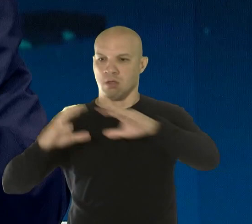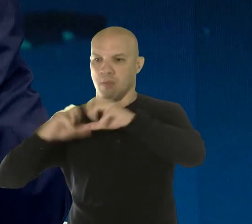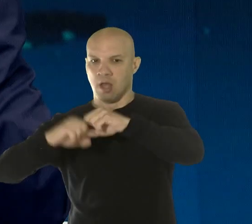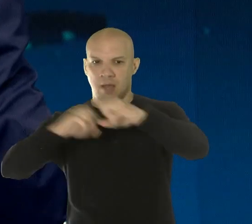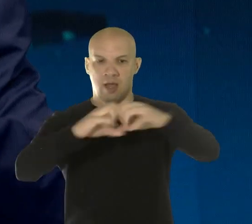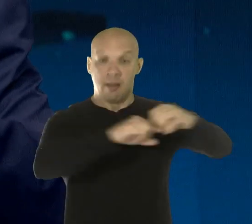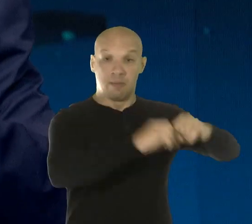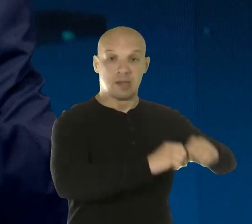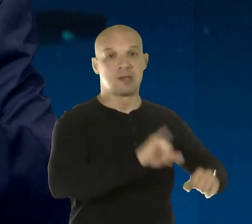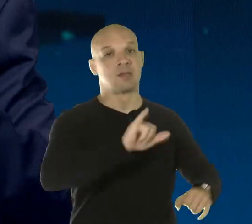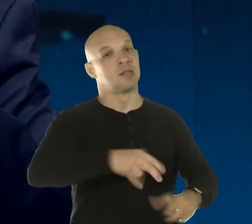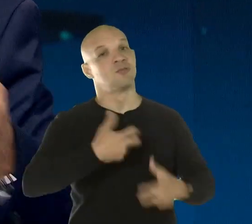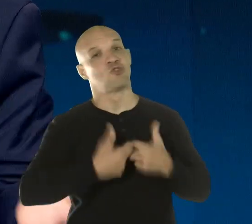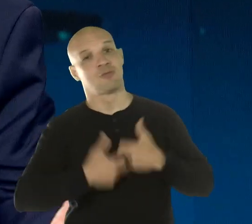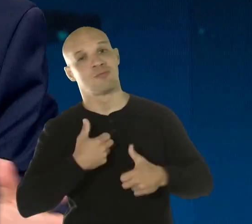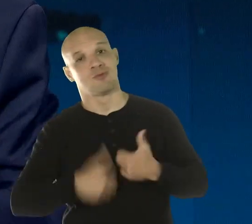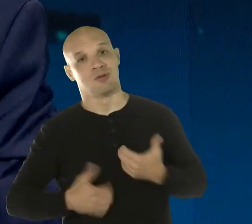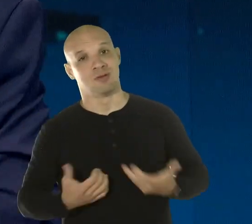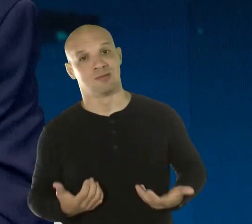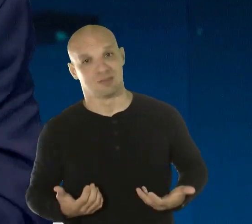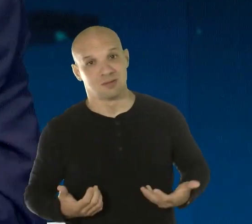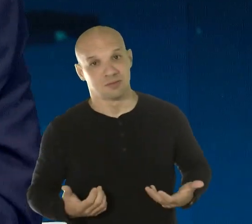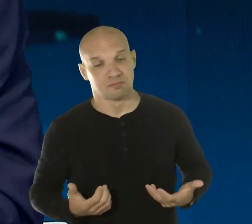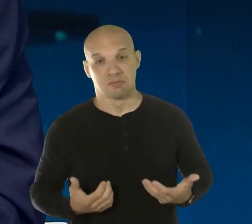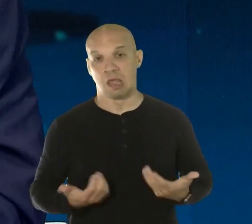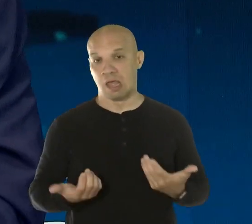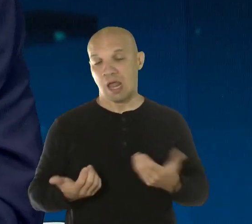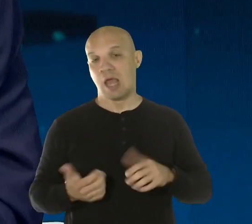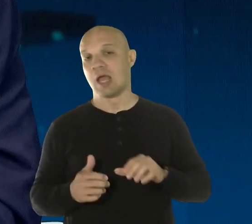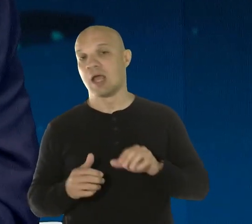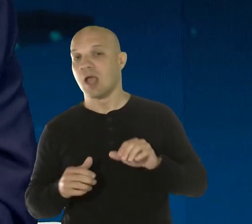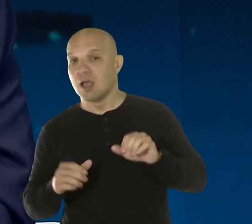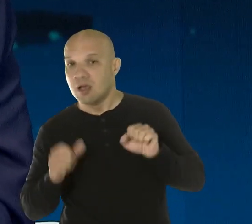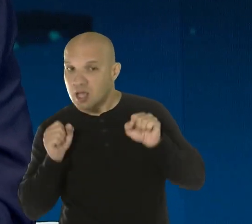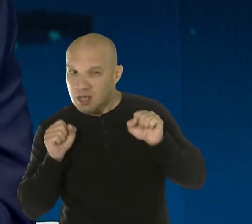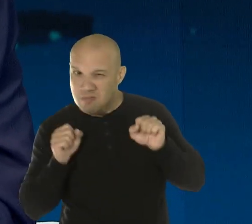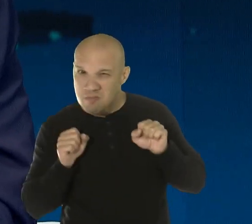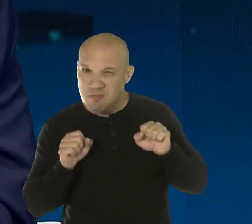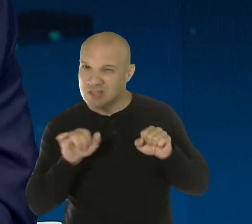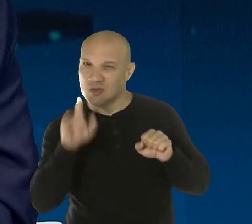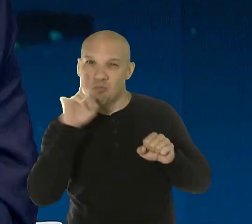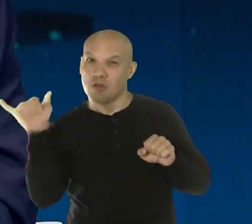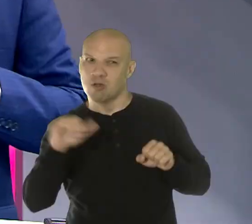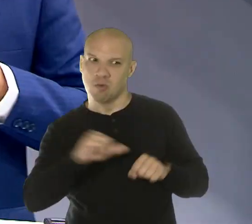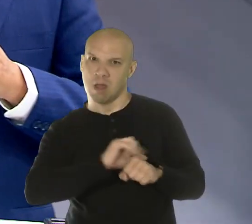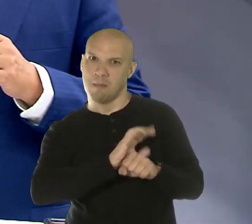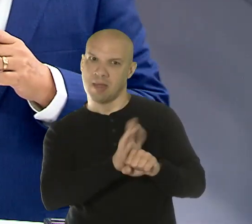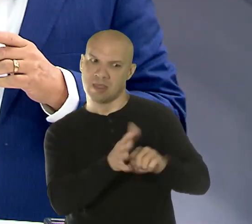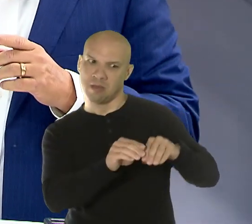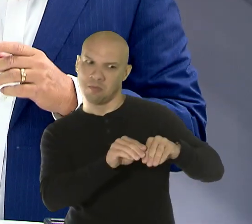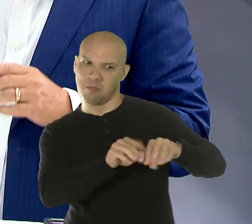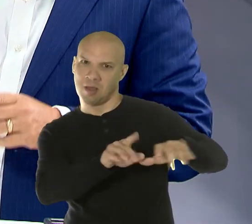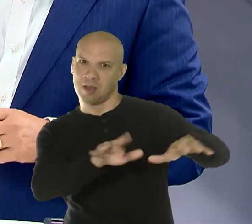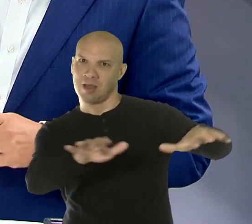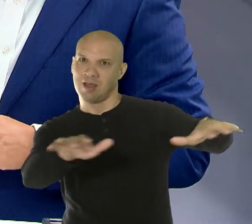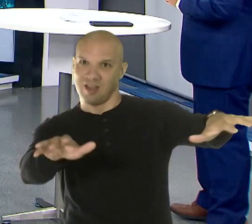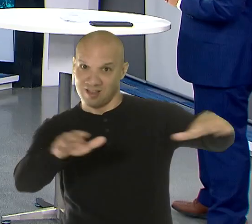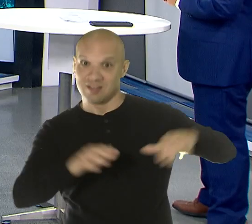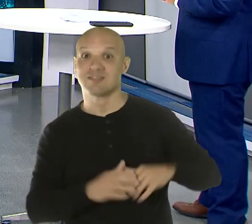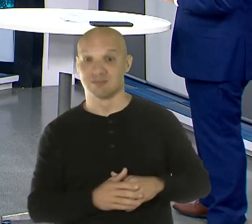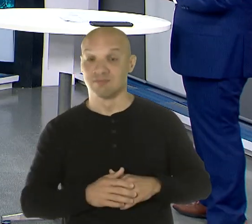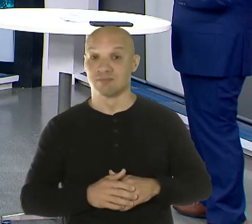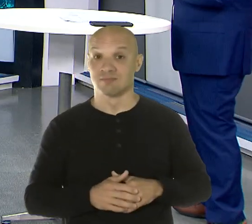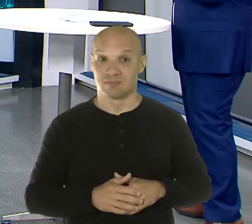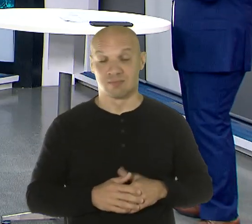en términos de que hasta cierto punto funciona como un tipo también de pandemia. Pues, Entonces se erosiona